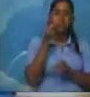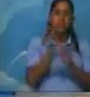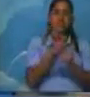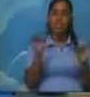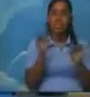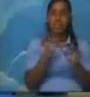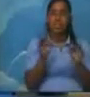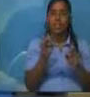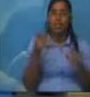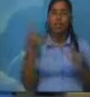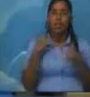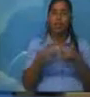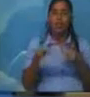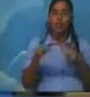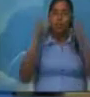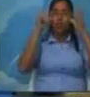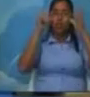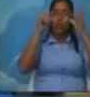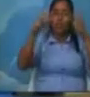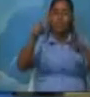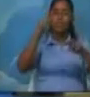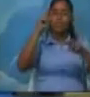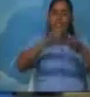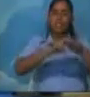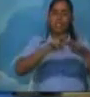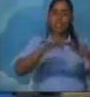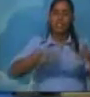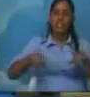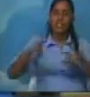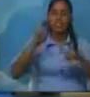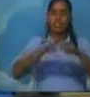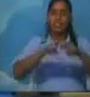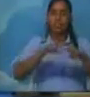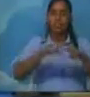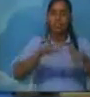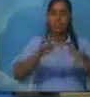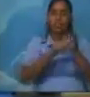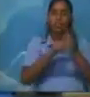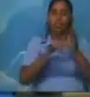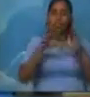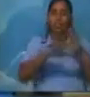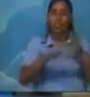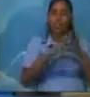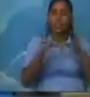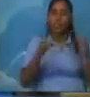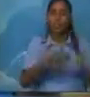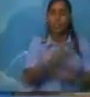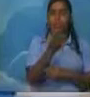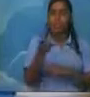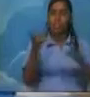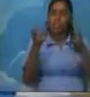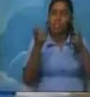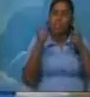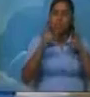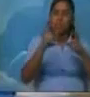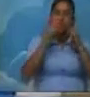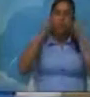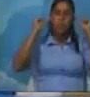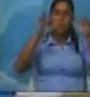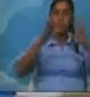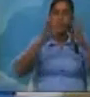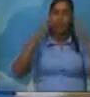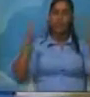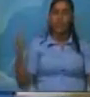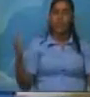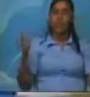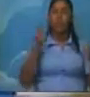Ah pero él oyó que el que se sienta en esa silla donde están ustedes recibe una bendición de Dios